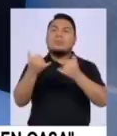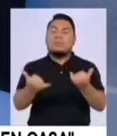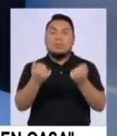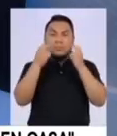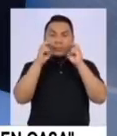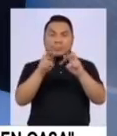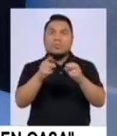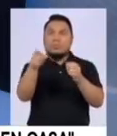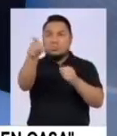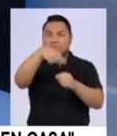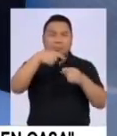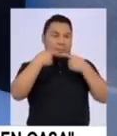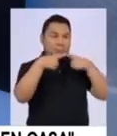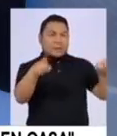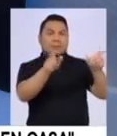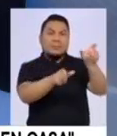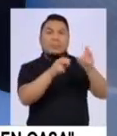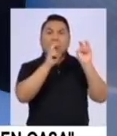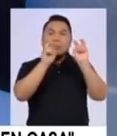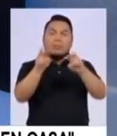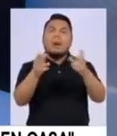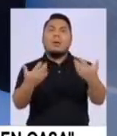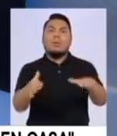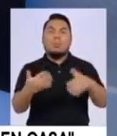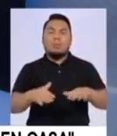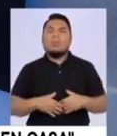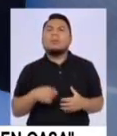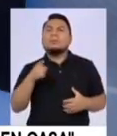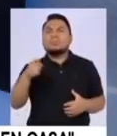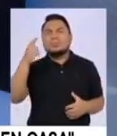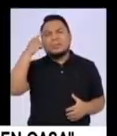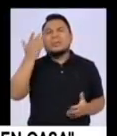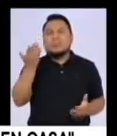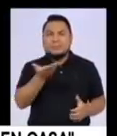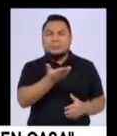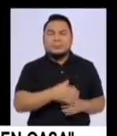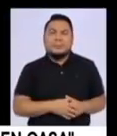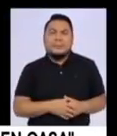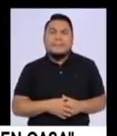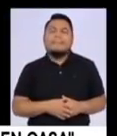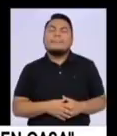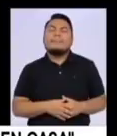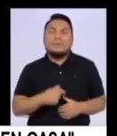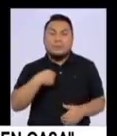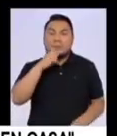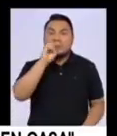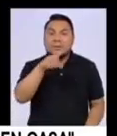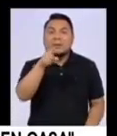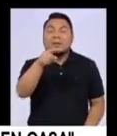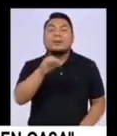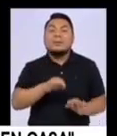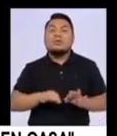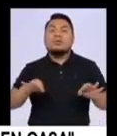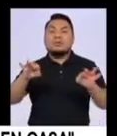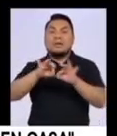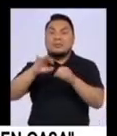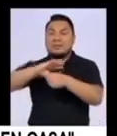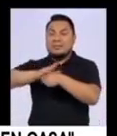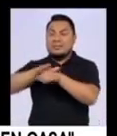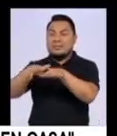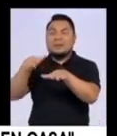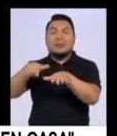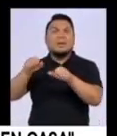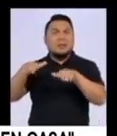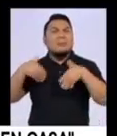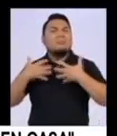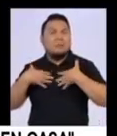están viendo en este momento? ¿Con qué quisieras que se queden? Lo más importante, el coronavirus tiene cura. Pero